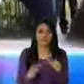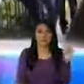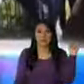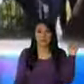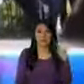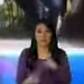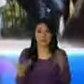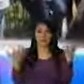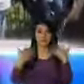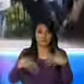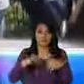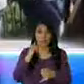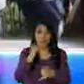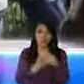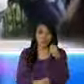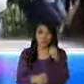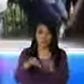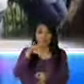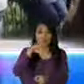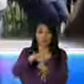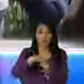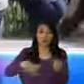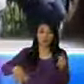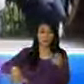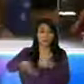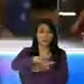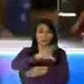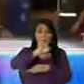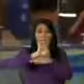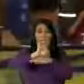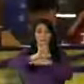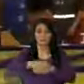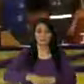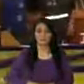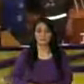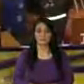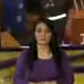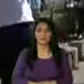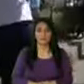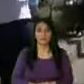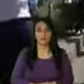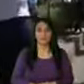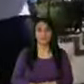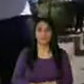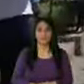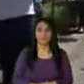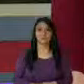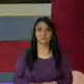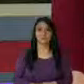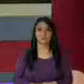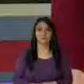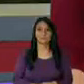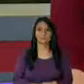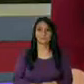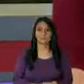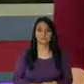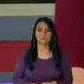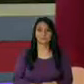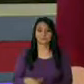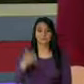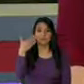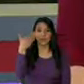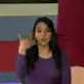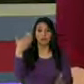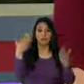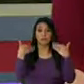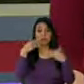acabe de contar el último voto a nivel de todo el Ecuador. Desde la provincia del Carchi informa Miriam Enríguez. El alcalde de Guayaquil,